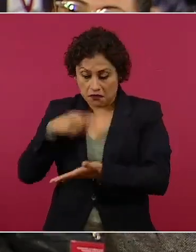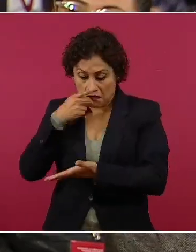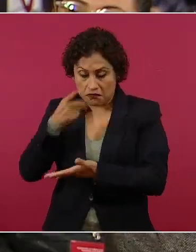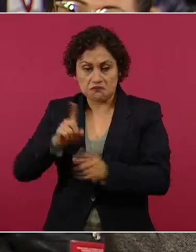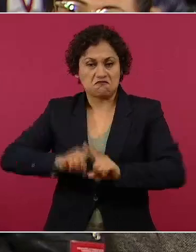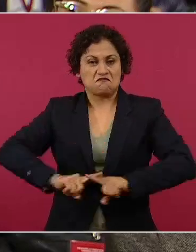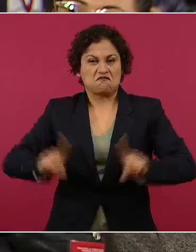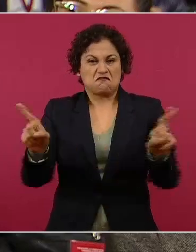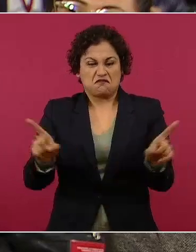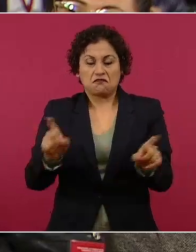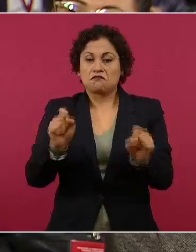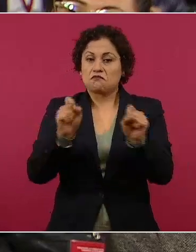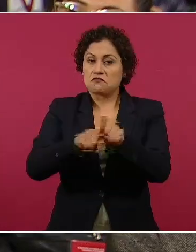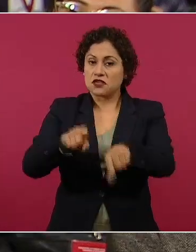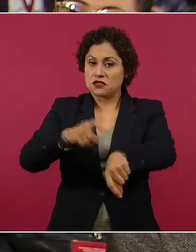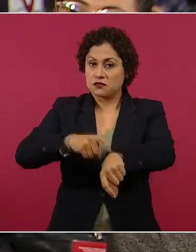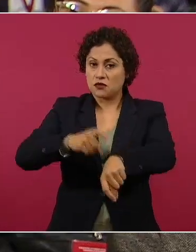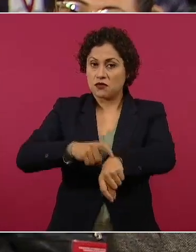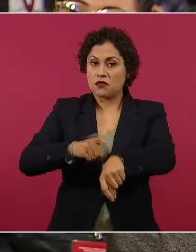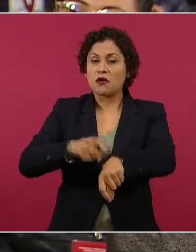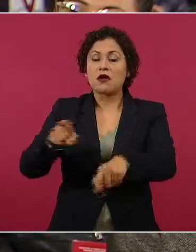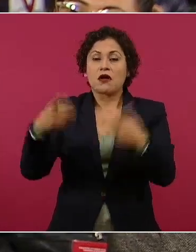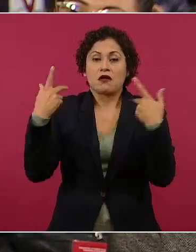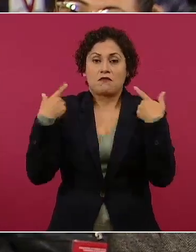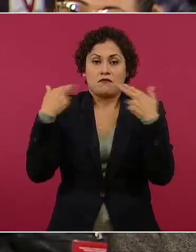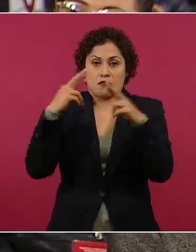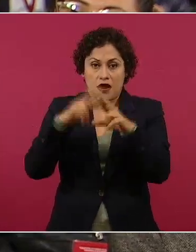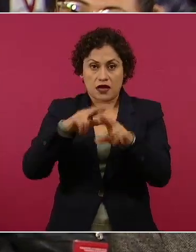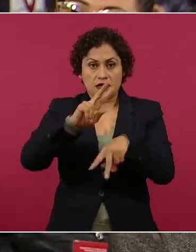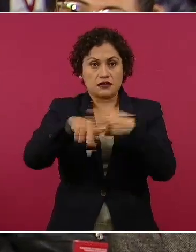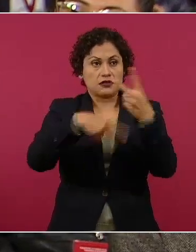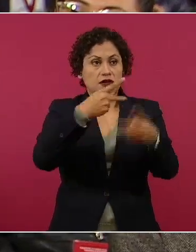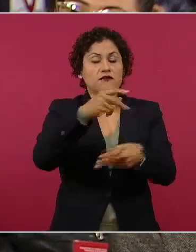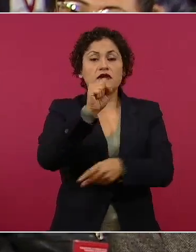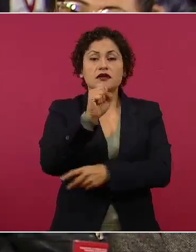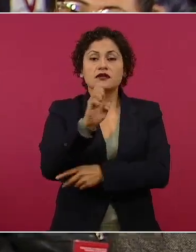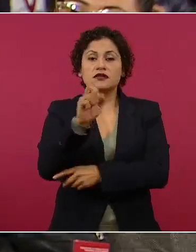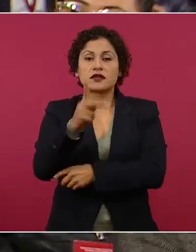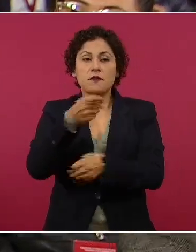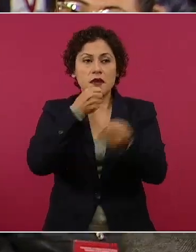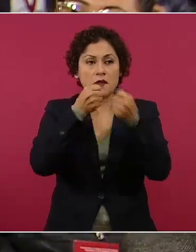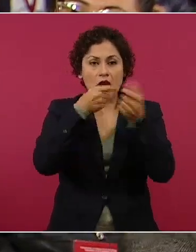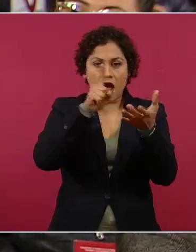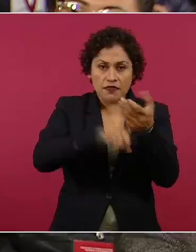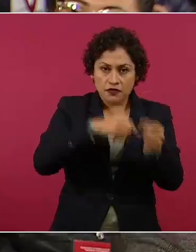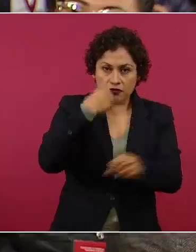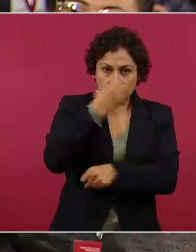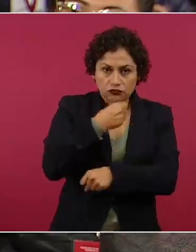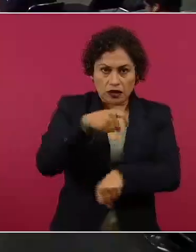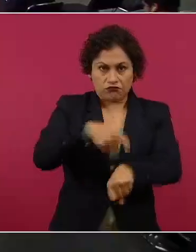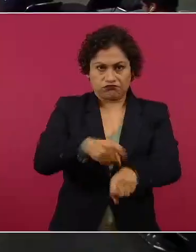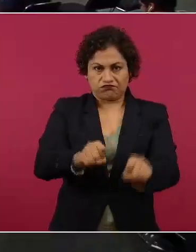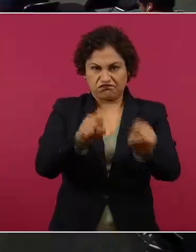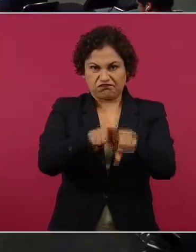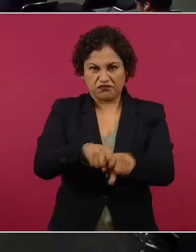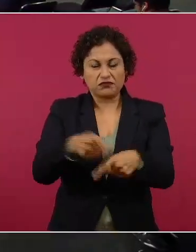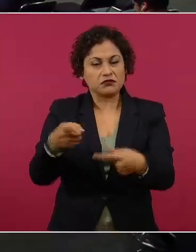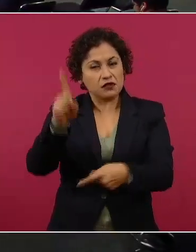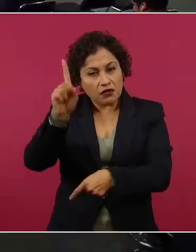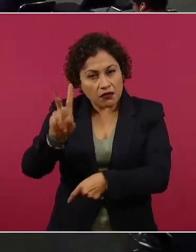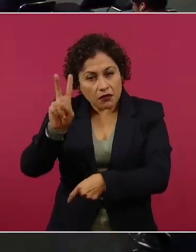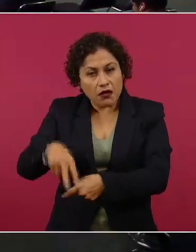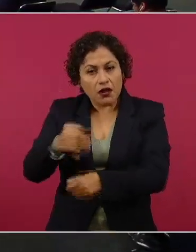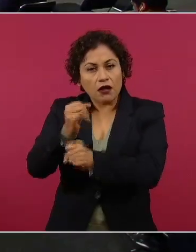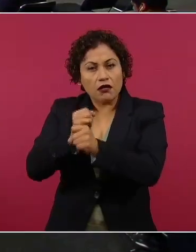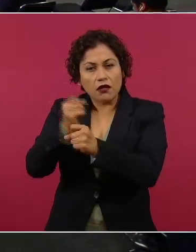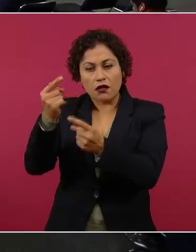mismos horarios se comprueba que la profesora estaba siendo entrevistada por personal de la SEP dentro del colegio. Hay muchas irregularidades en este caso, ya que